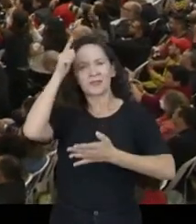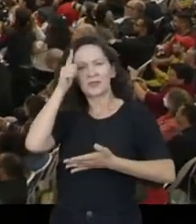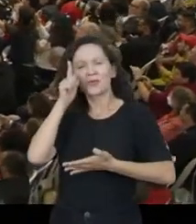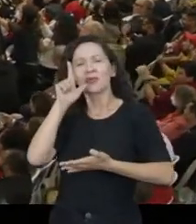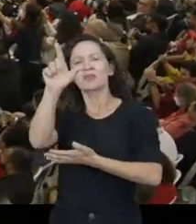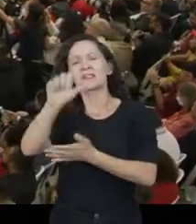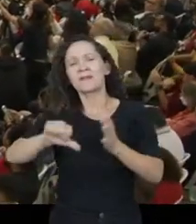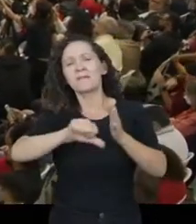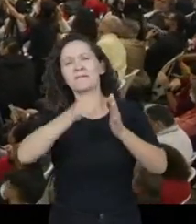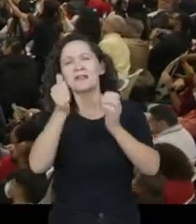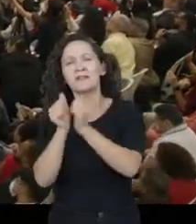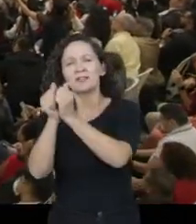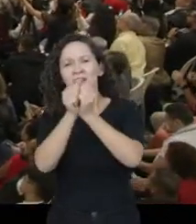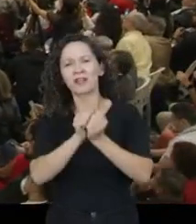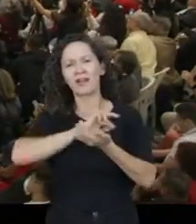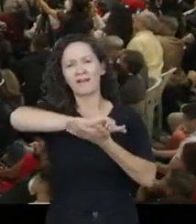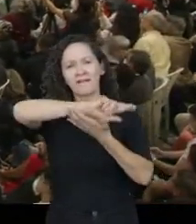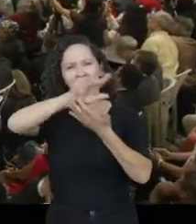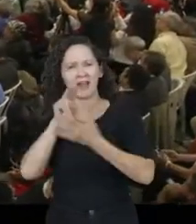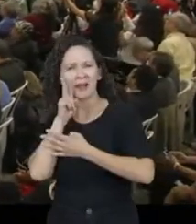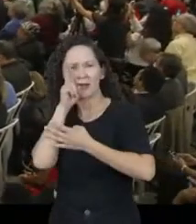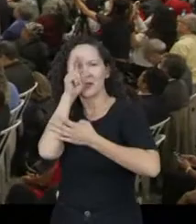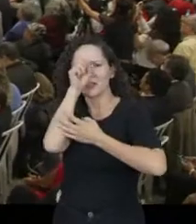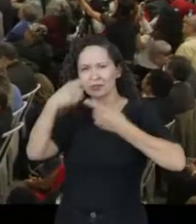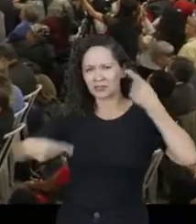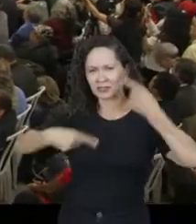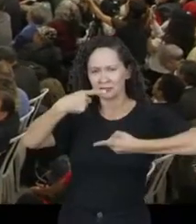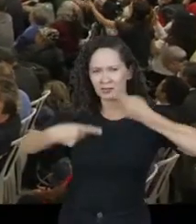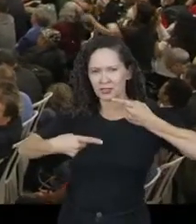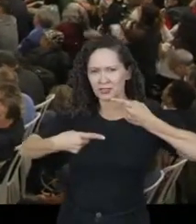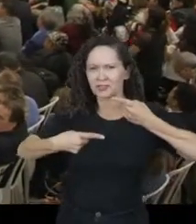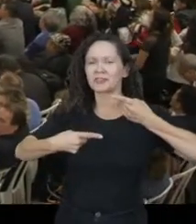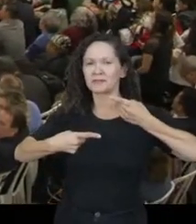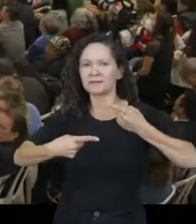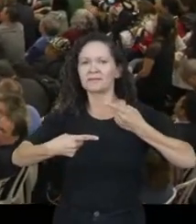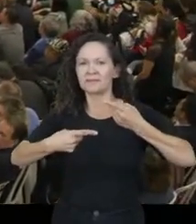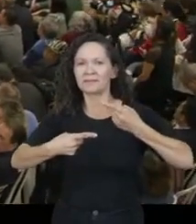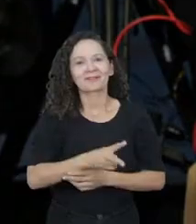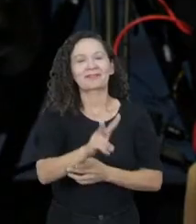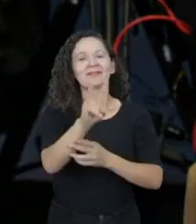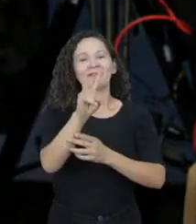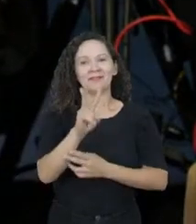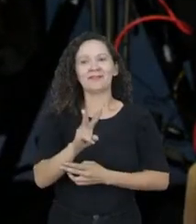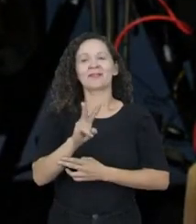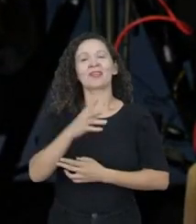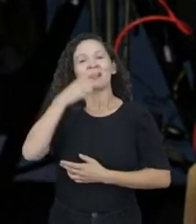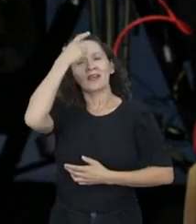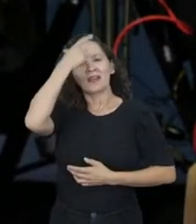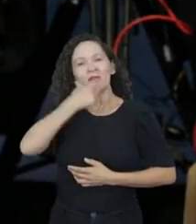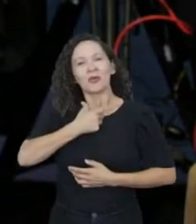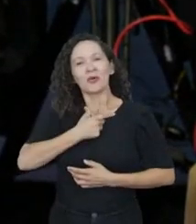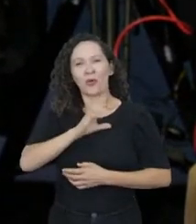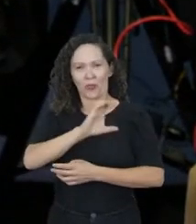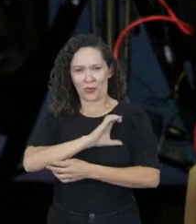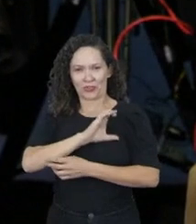El expresidente brasileño Lula da Silva lanza su campaña para las elecciones del próximo mes de octubre. Vuelve al combate, afirma, para reconstruir el